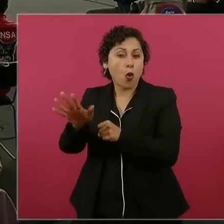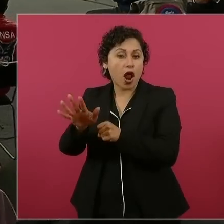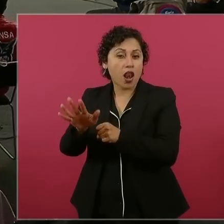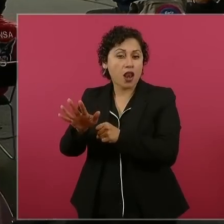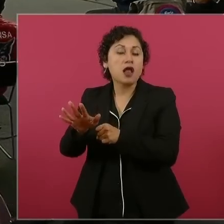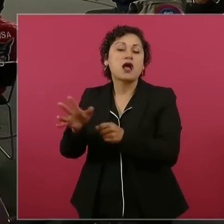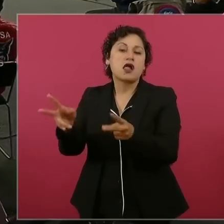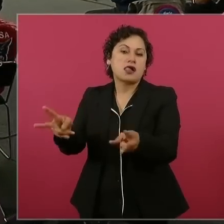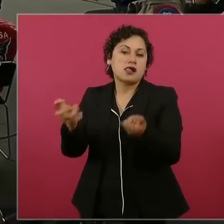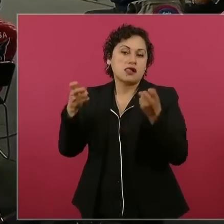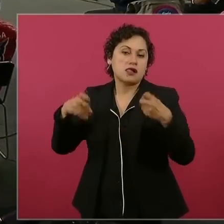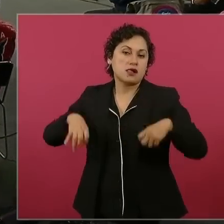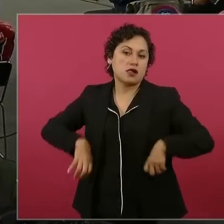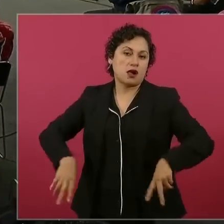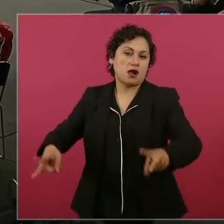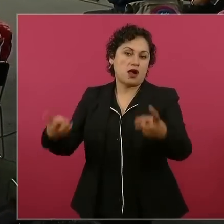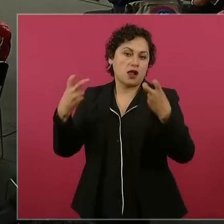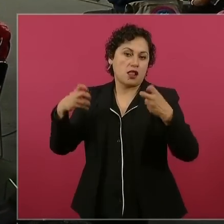robar,